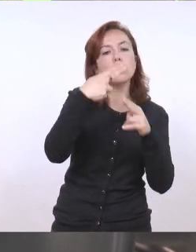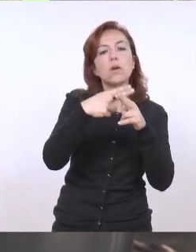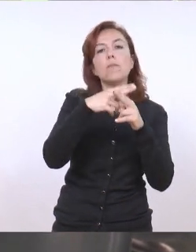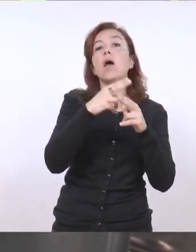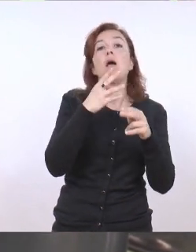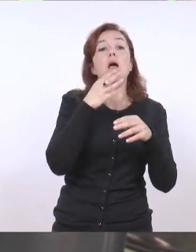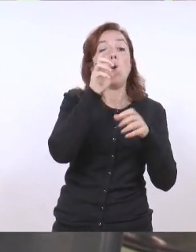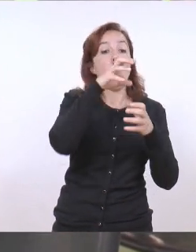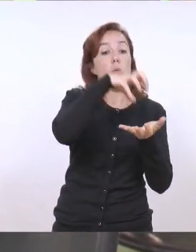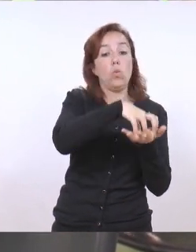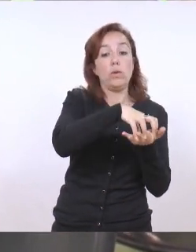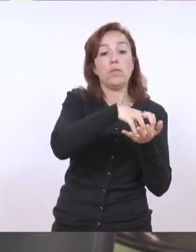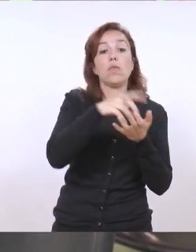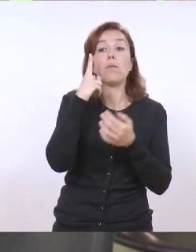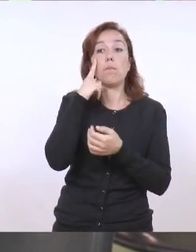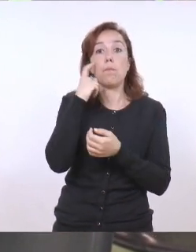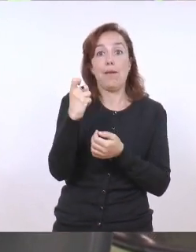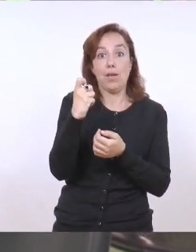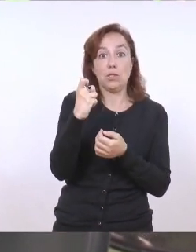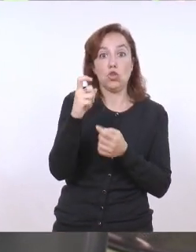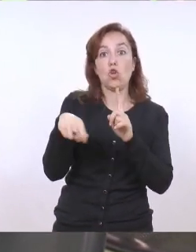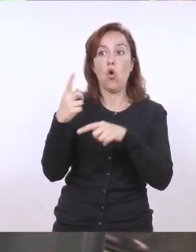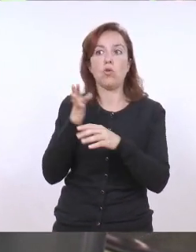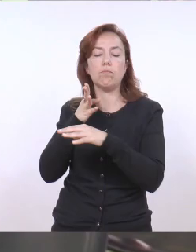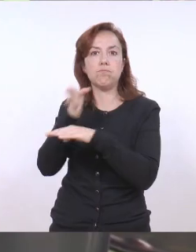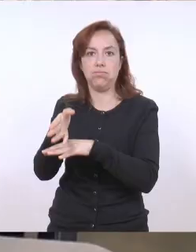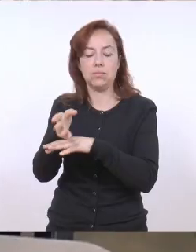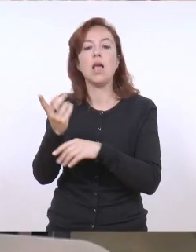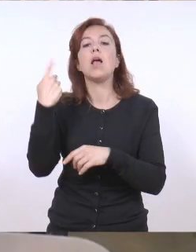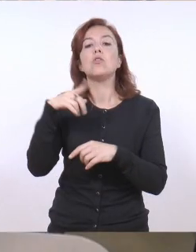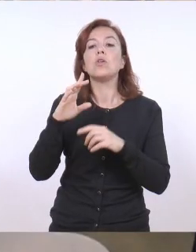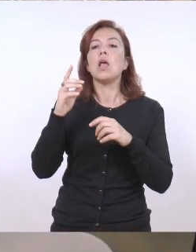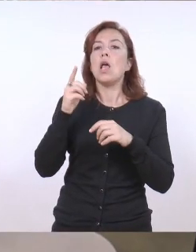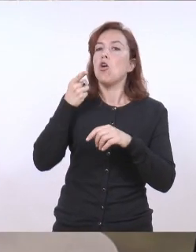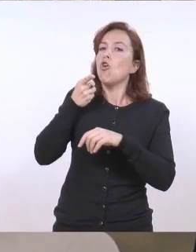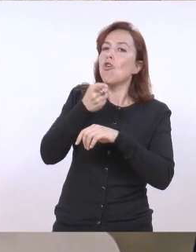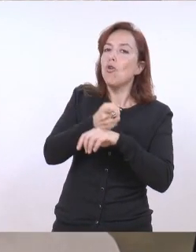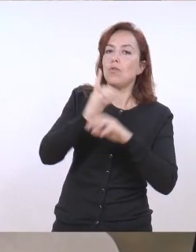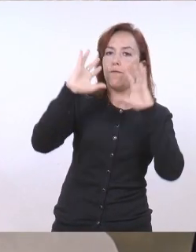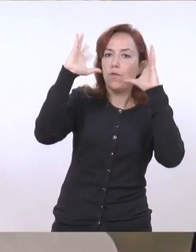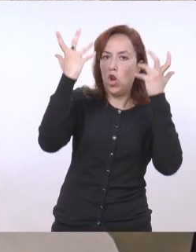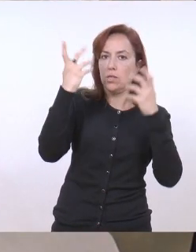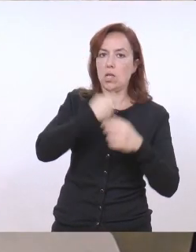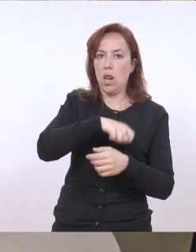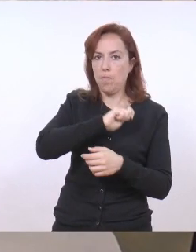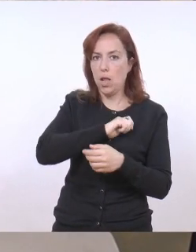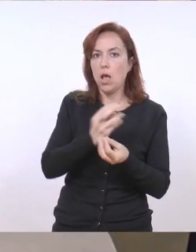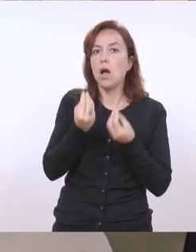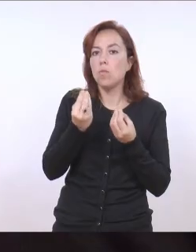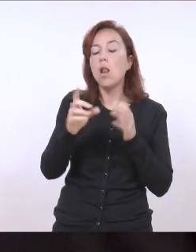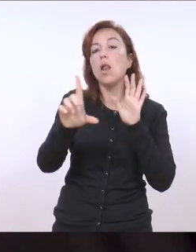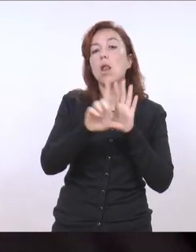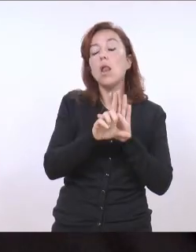son las unidades de intervención y las unidades de prevención y reacción. Para erradicar la violencia en España, pues fue